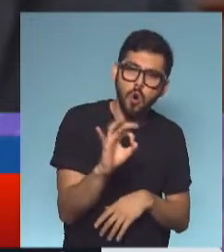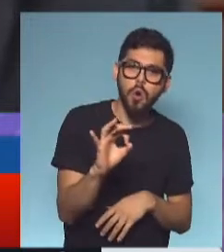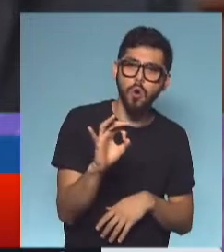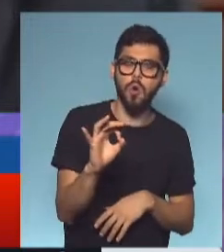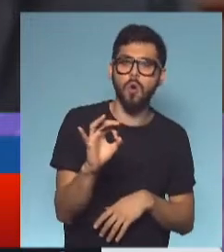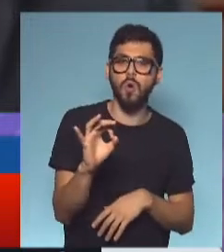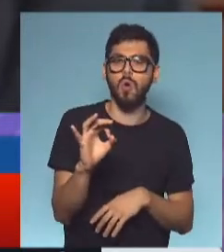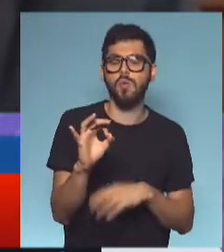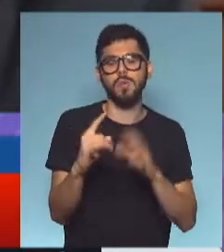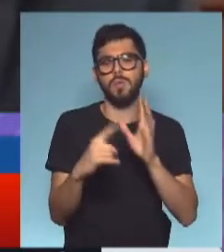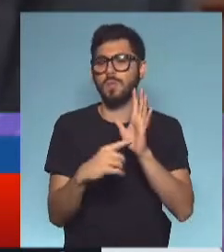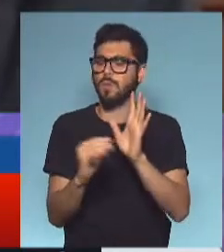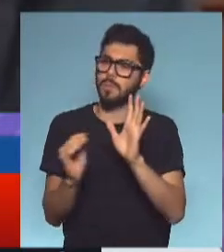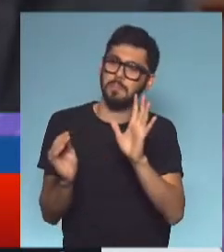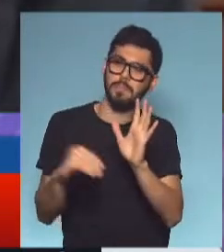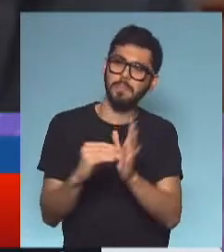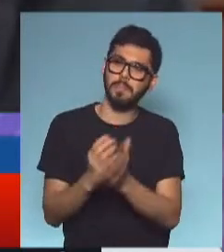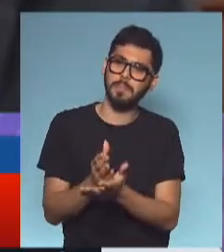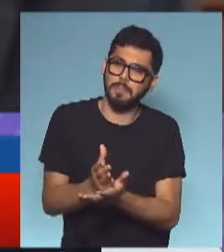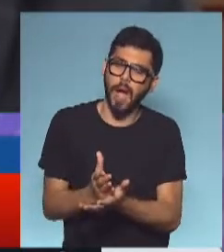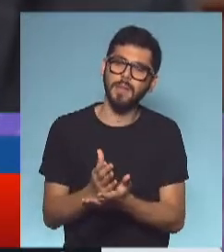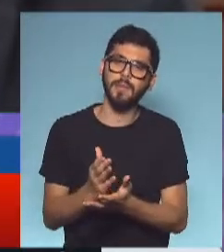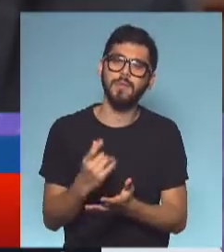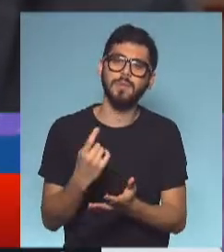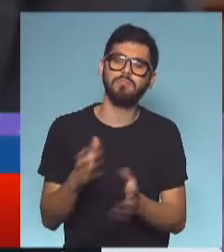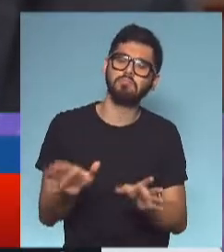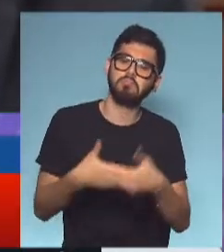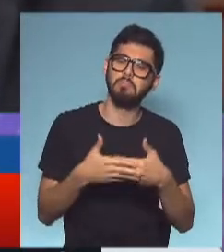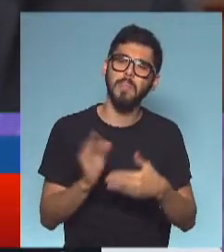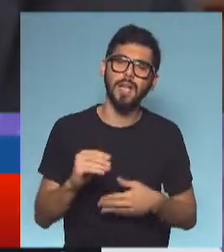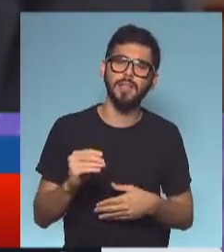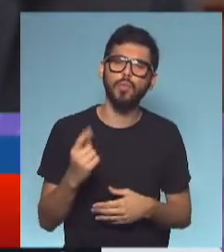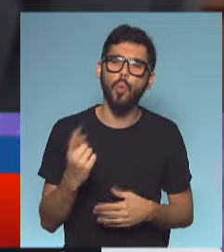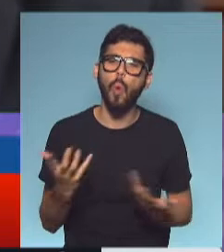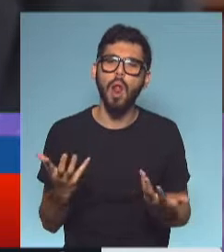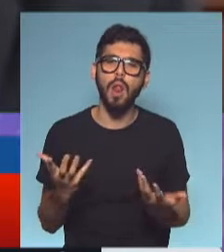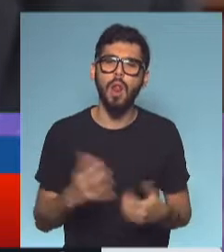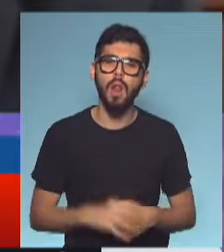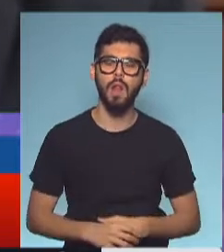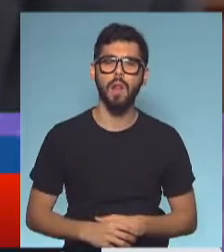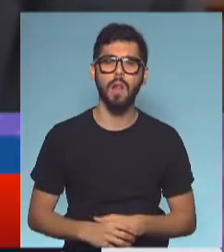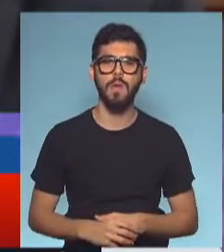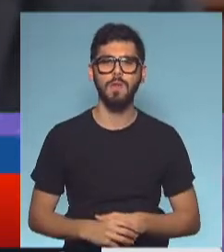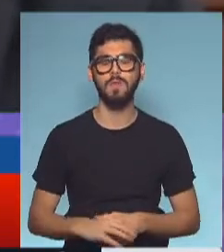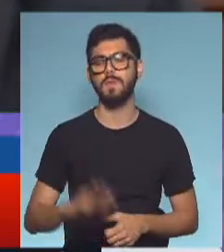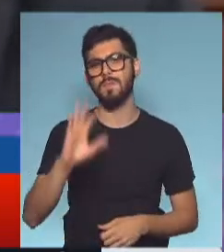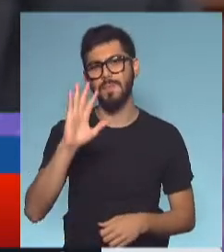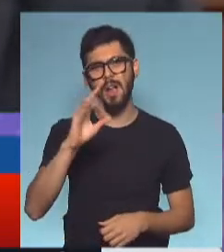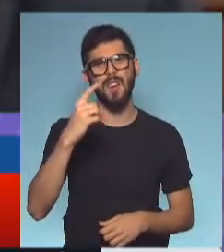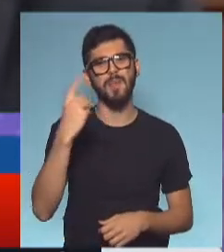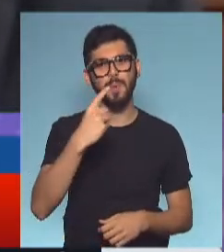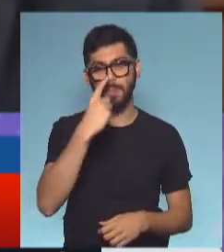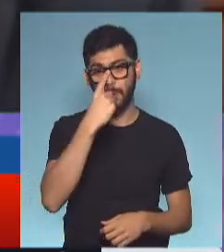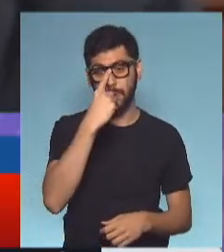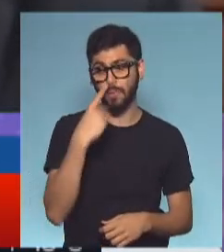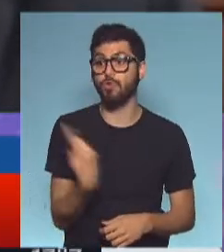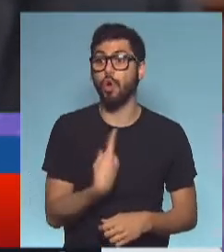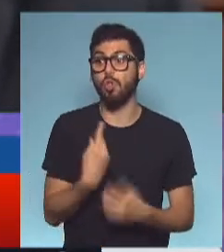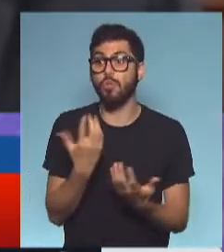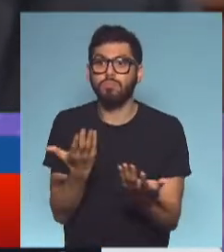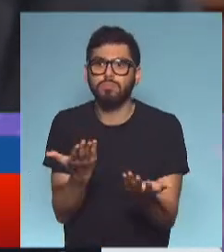más aún, hacerlas más estrictas, más fuertes? Mira, primero te digo cuál es nuestro